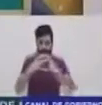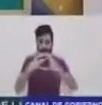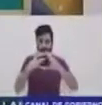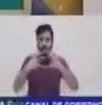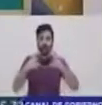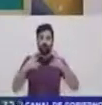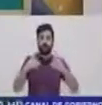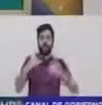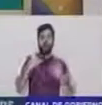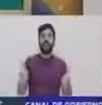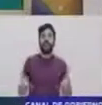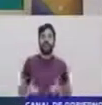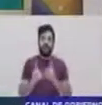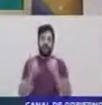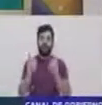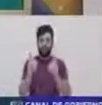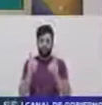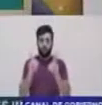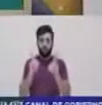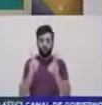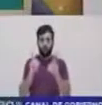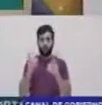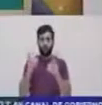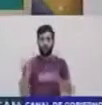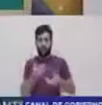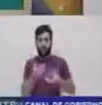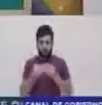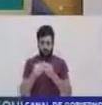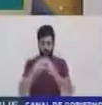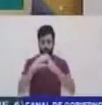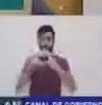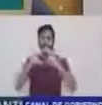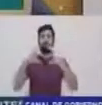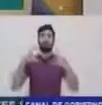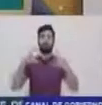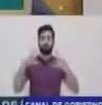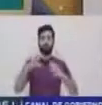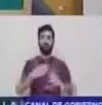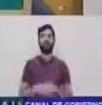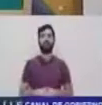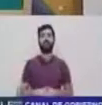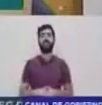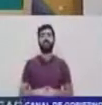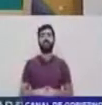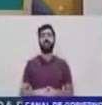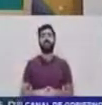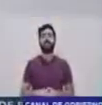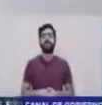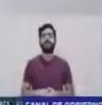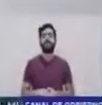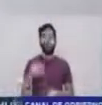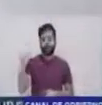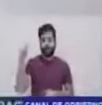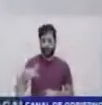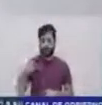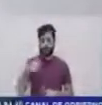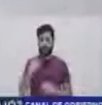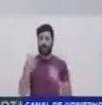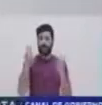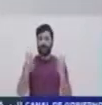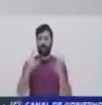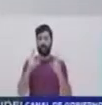etapa del desarrollo embrionario. Cabe mencionar que esta parte de la biología,